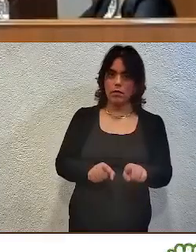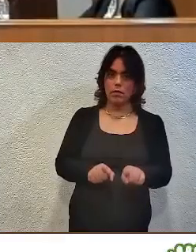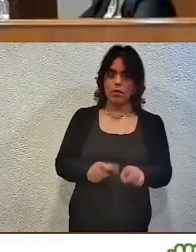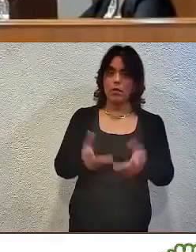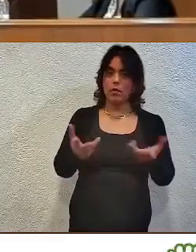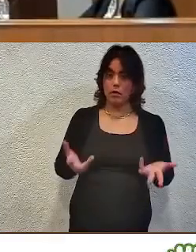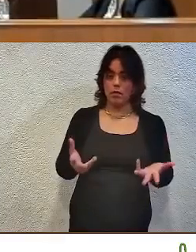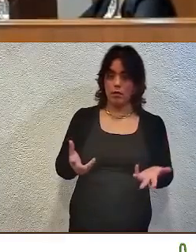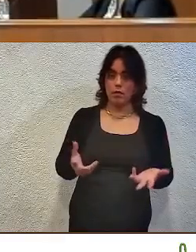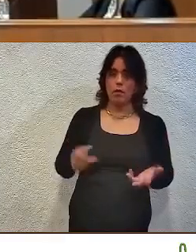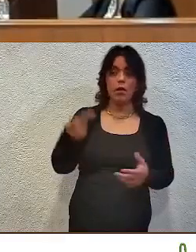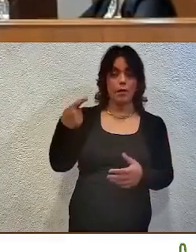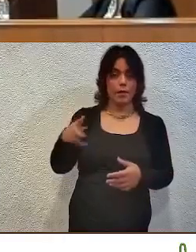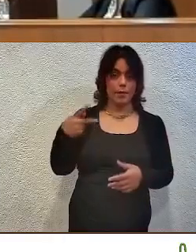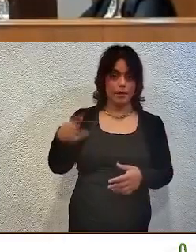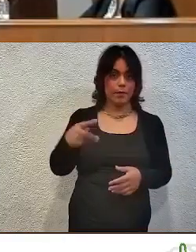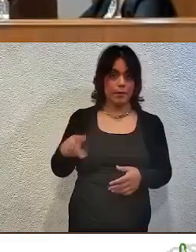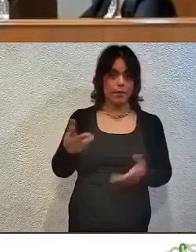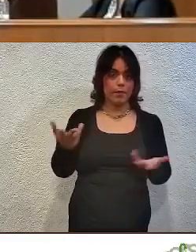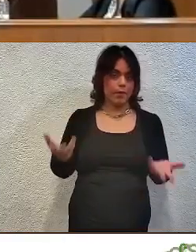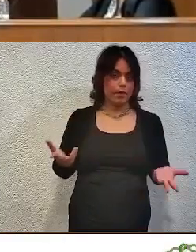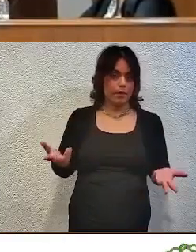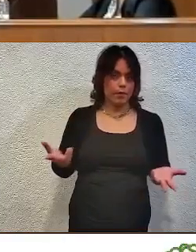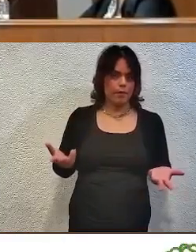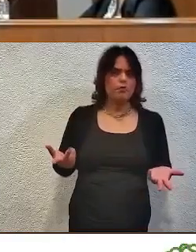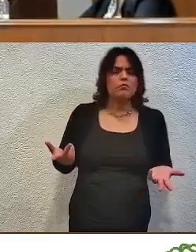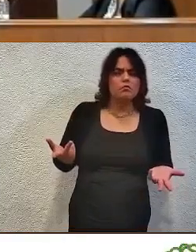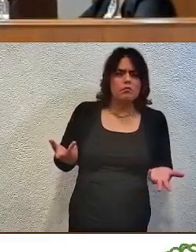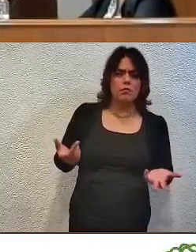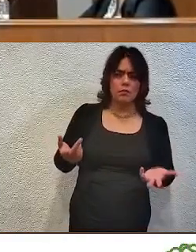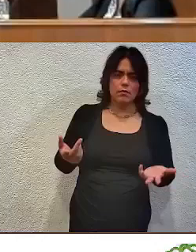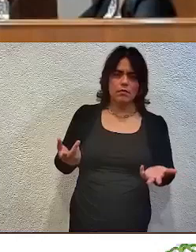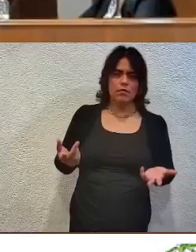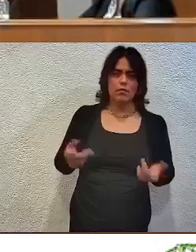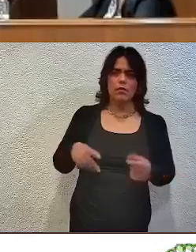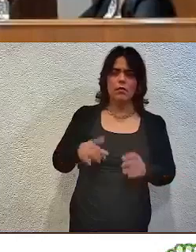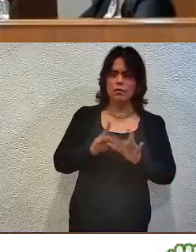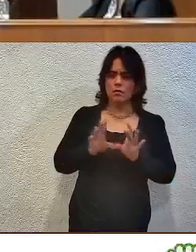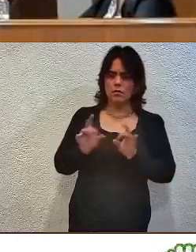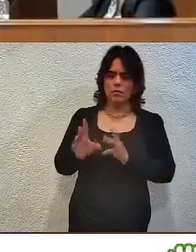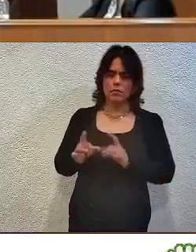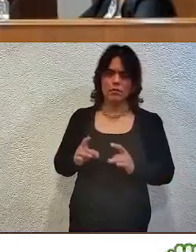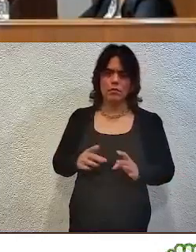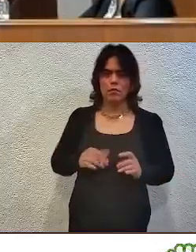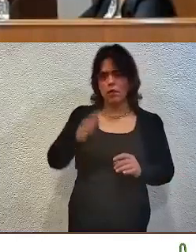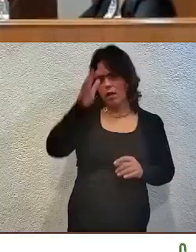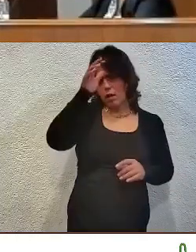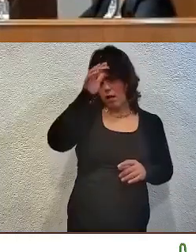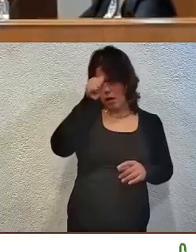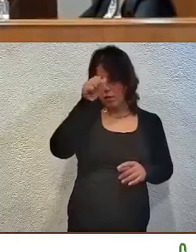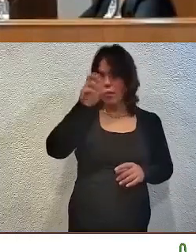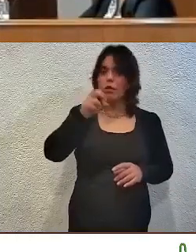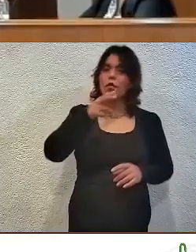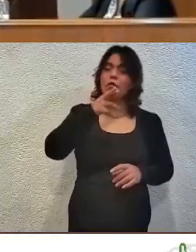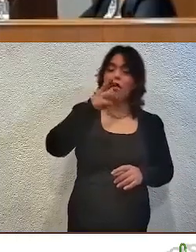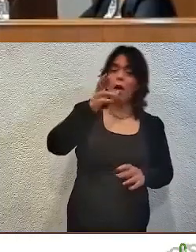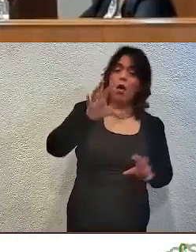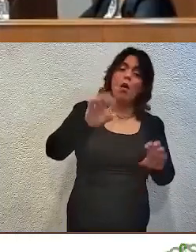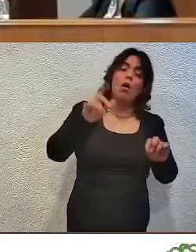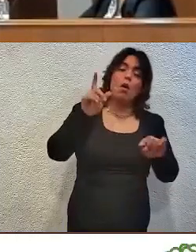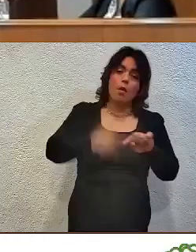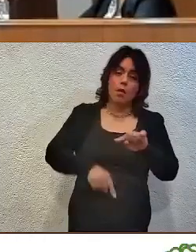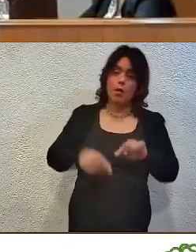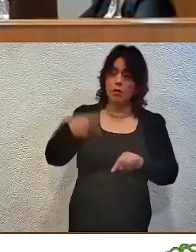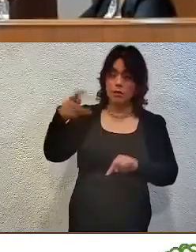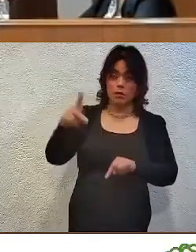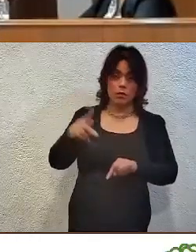los medios de impugnación serán improcedentes cuando se pretenda controvertir actos, acuerdos, resoluciones u omisiones que no afecten el